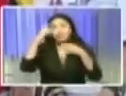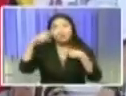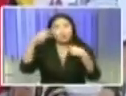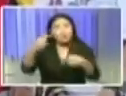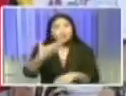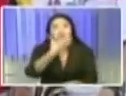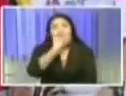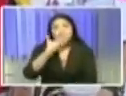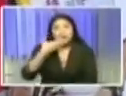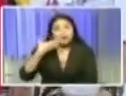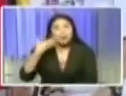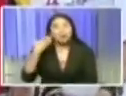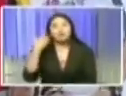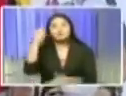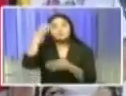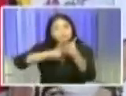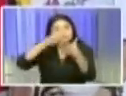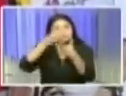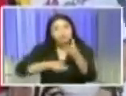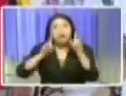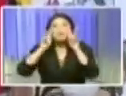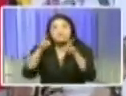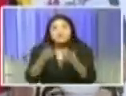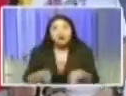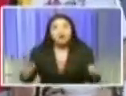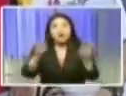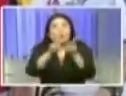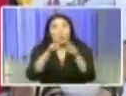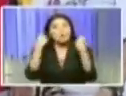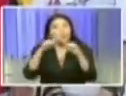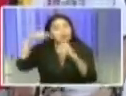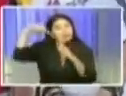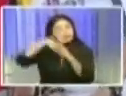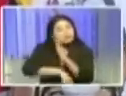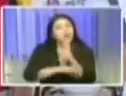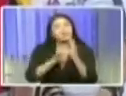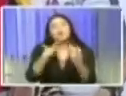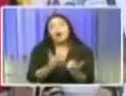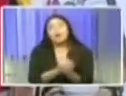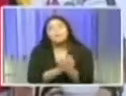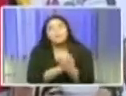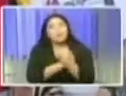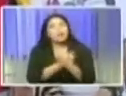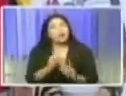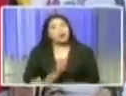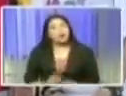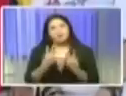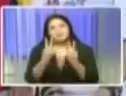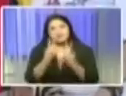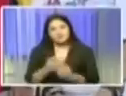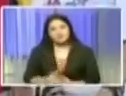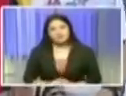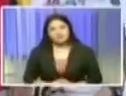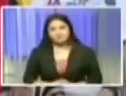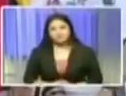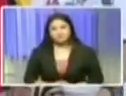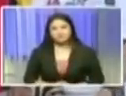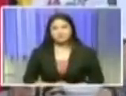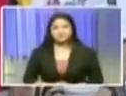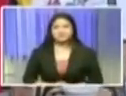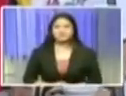mejor, forjar valores cada vez más profundos en el amor a la vida,